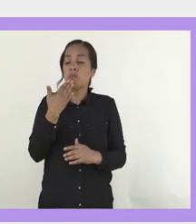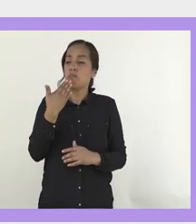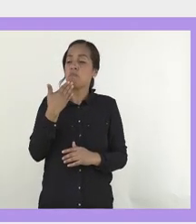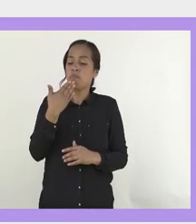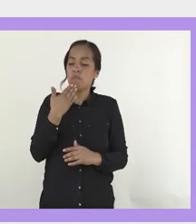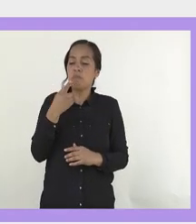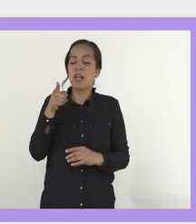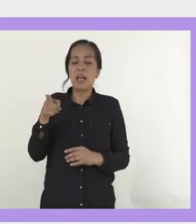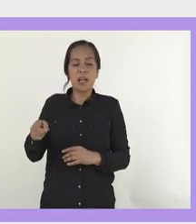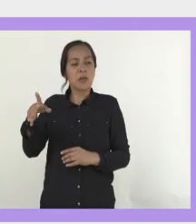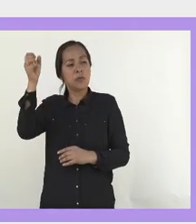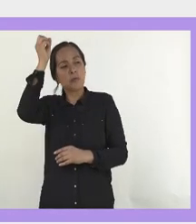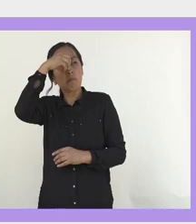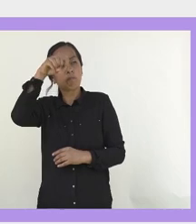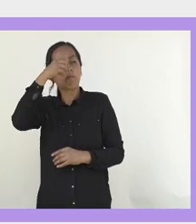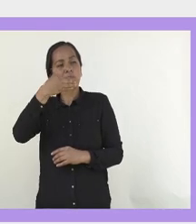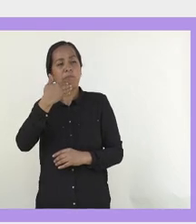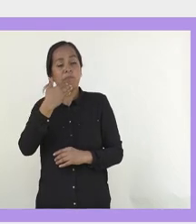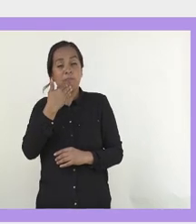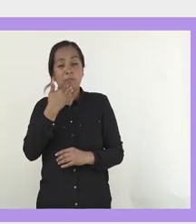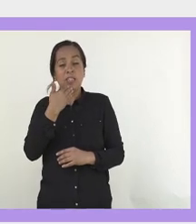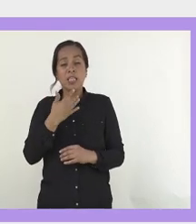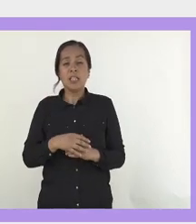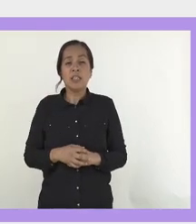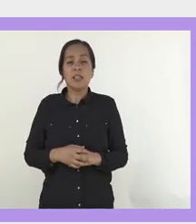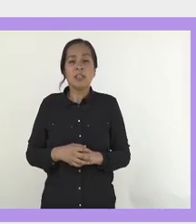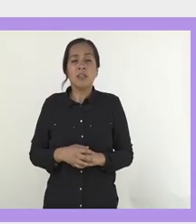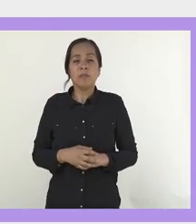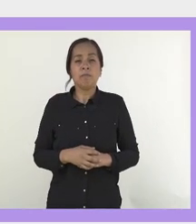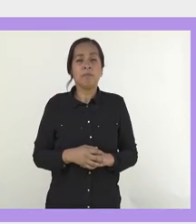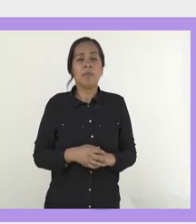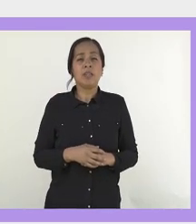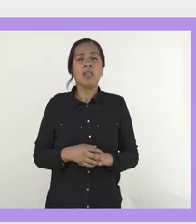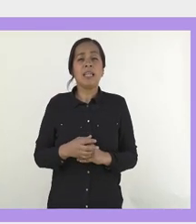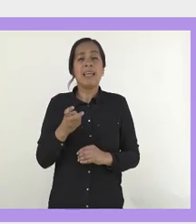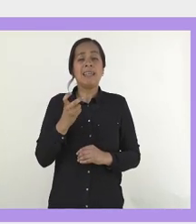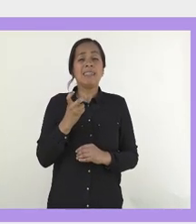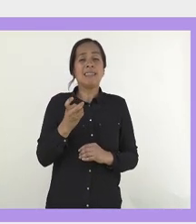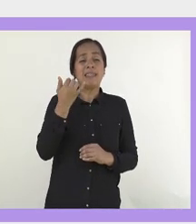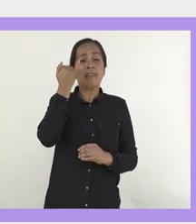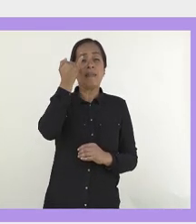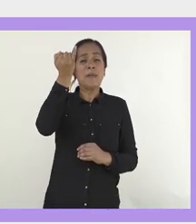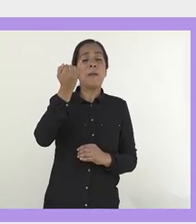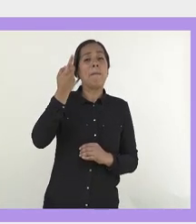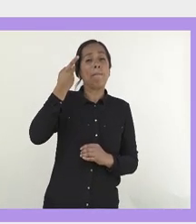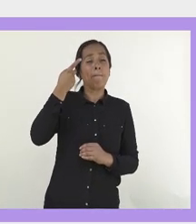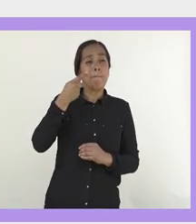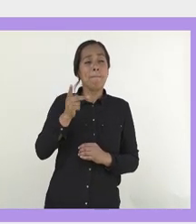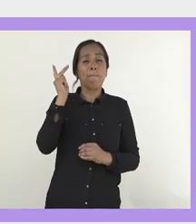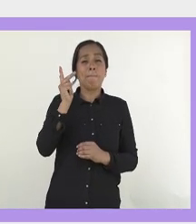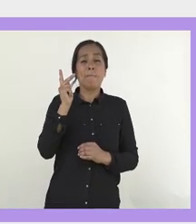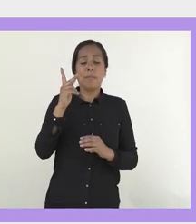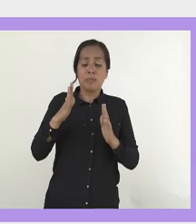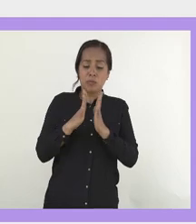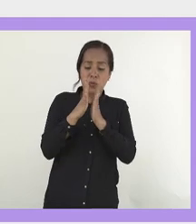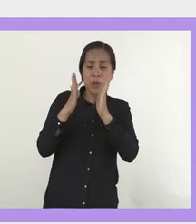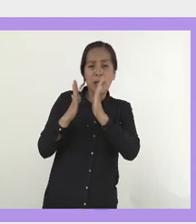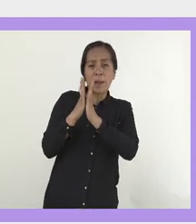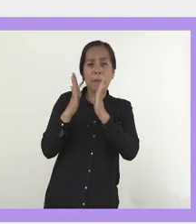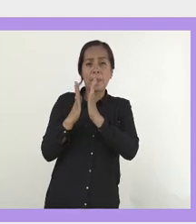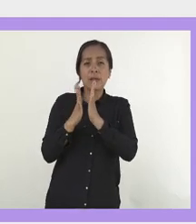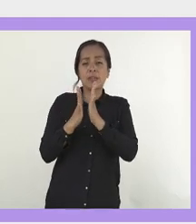Yo creo que también los resultados refuerzan este esta idea pero el la participación